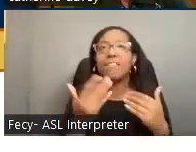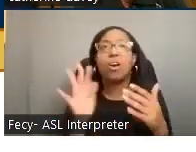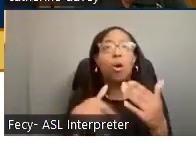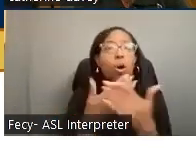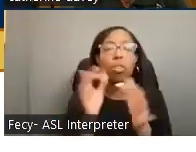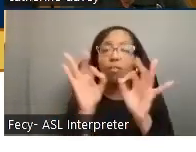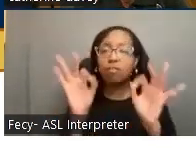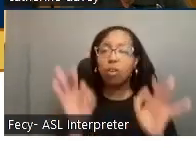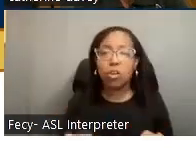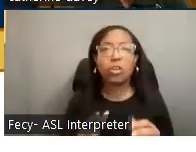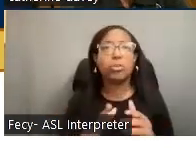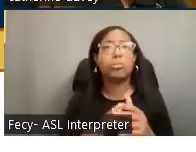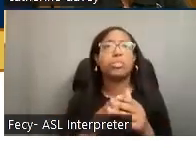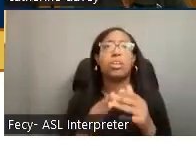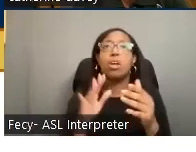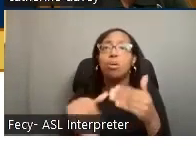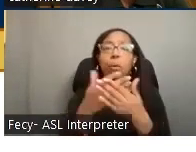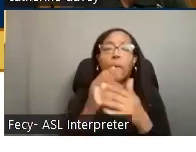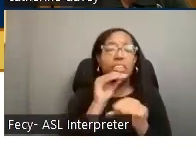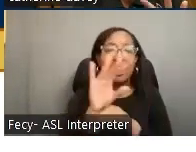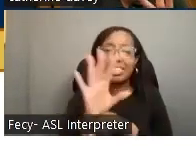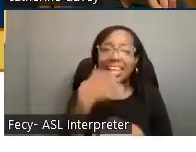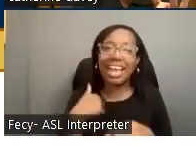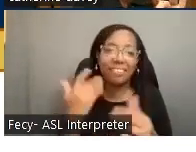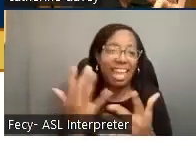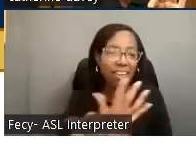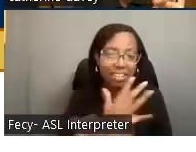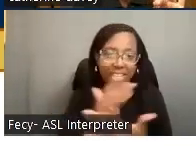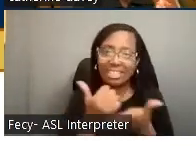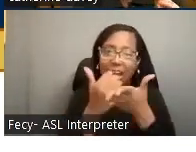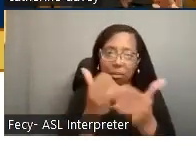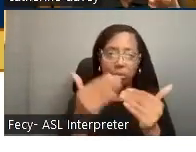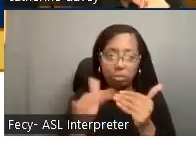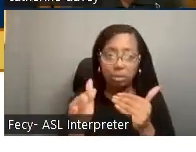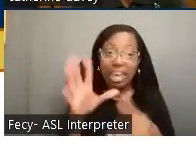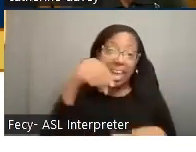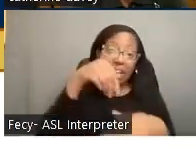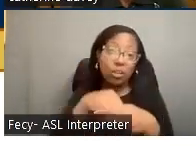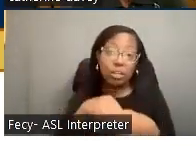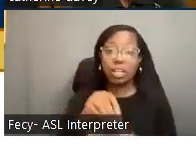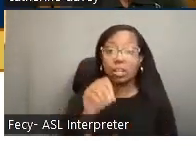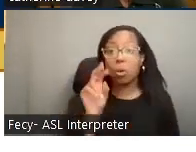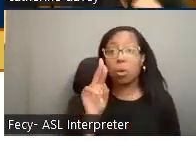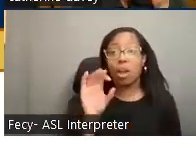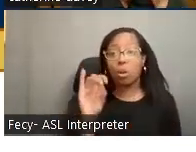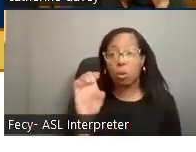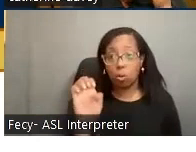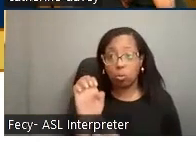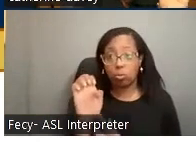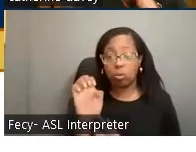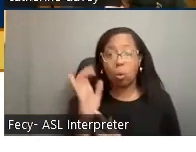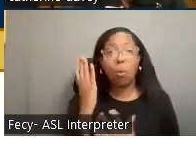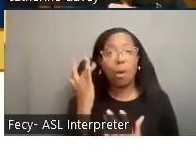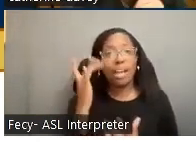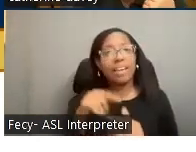página, todas las formularios que necesitan, todos los pasos, incluyendo los códigos ORI, porque van a tener